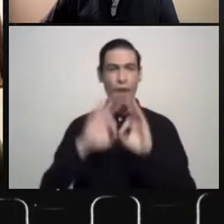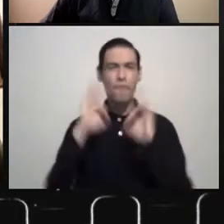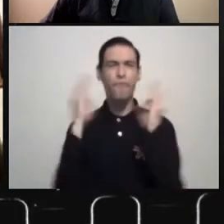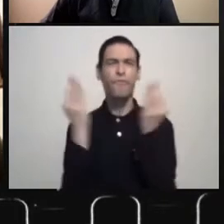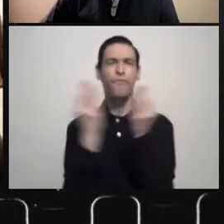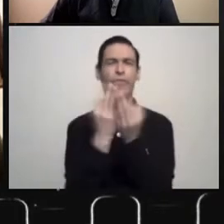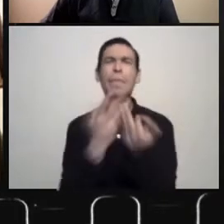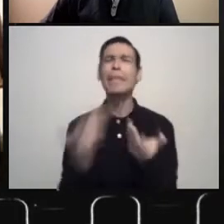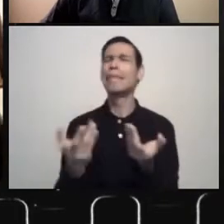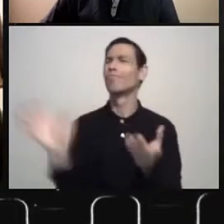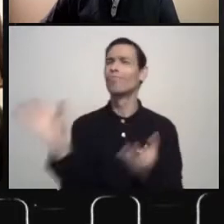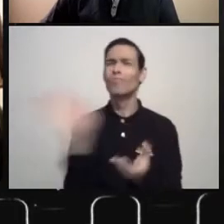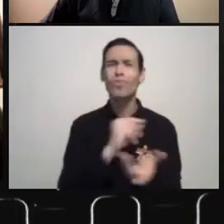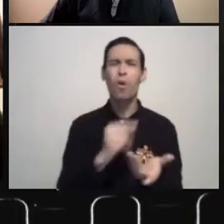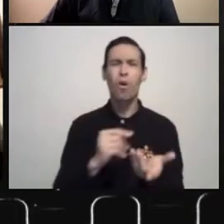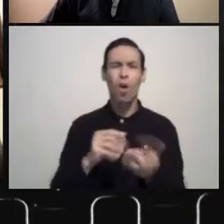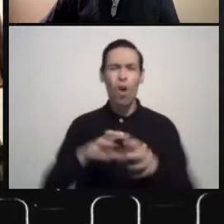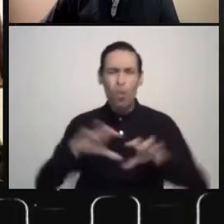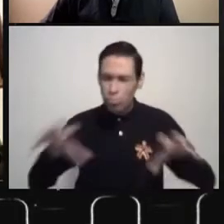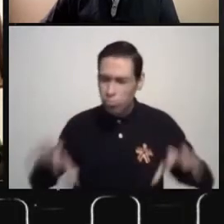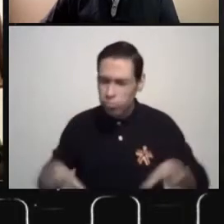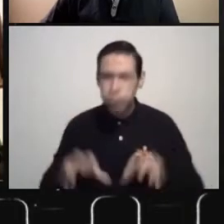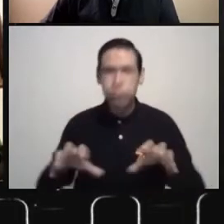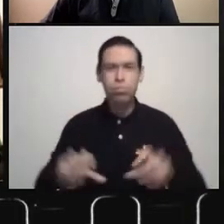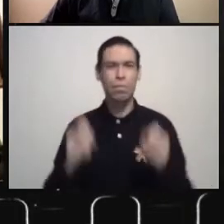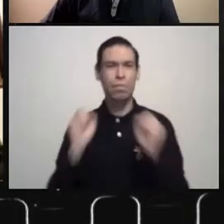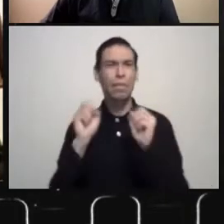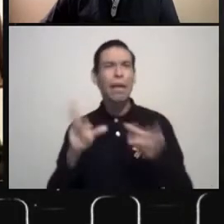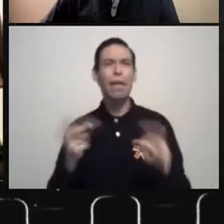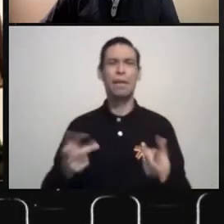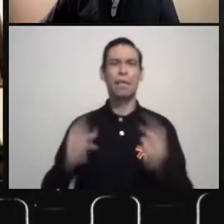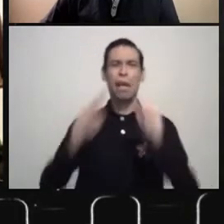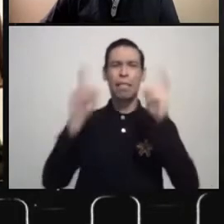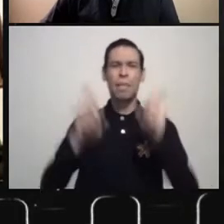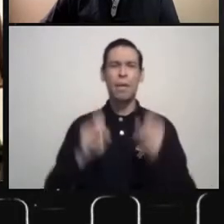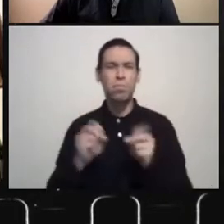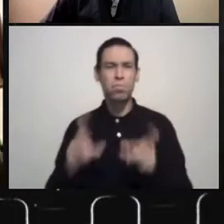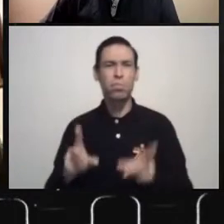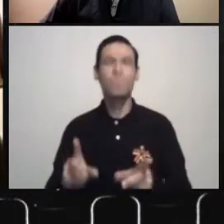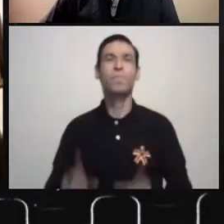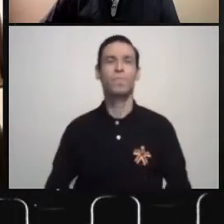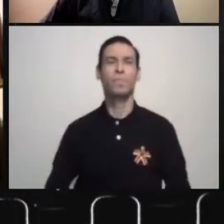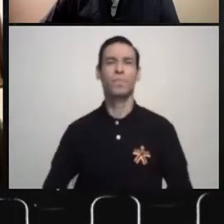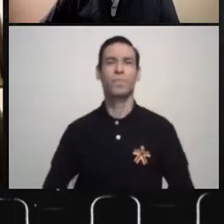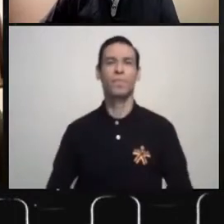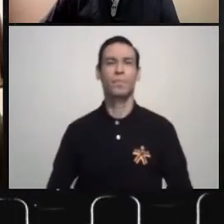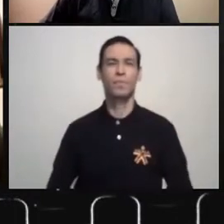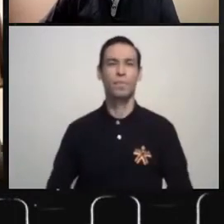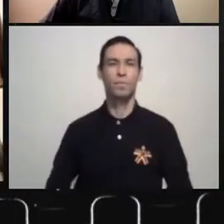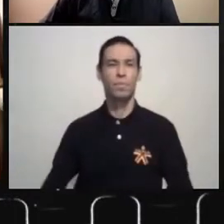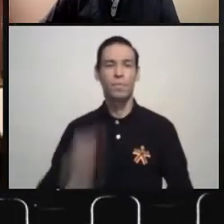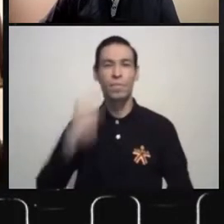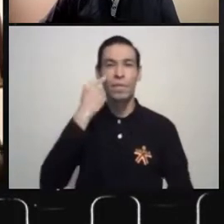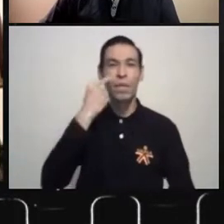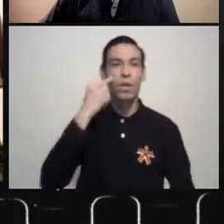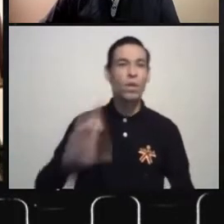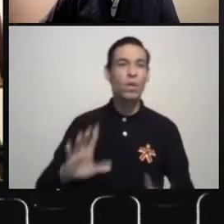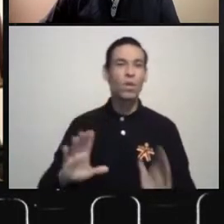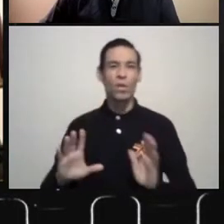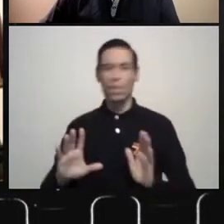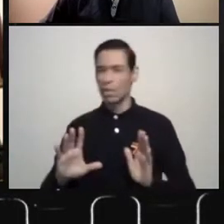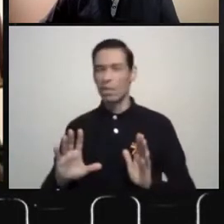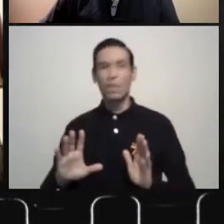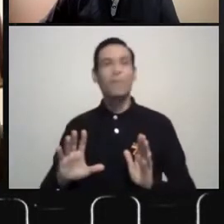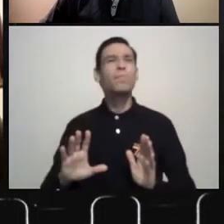más en mi casa. Nosotros somos intensos, nosotros decimos, oye Andrés, venga, vamos, veámonos hoy en la noche, hablemos de otra cosa, eso es pura